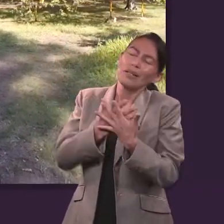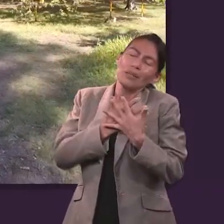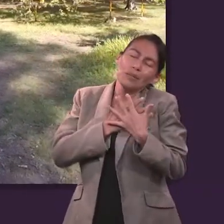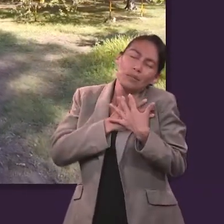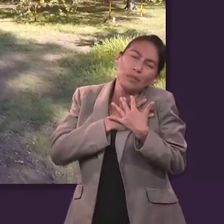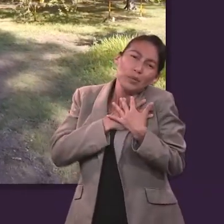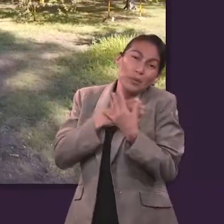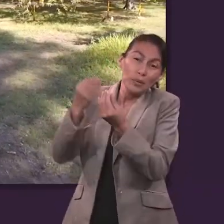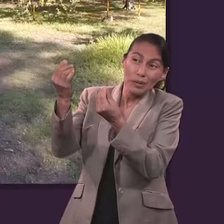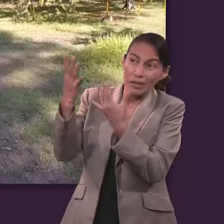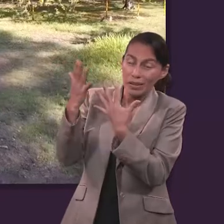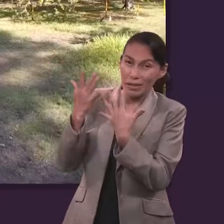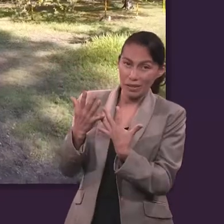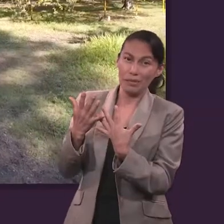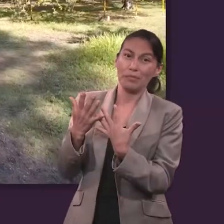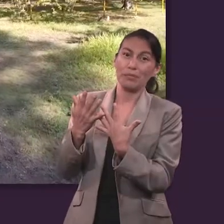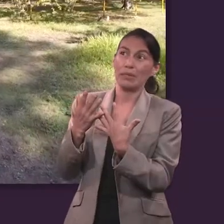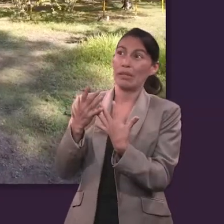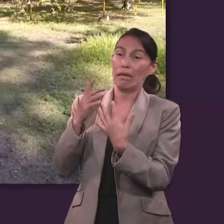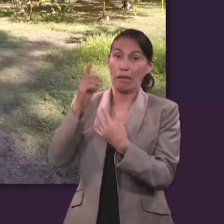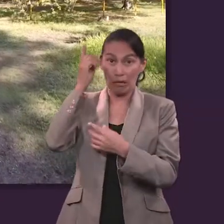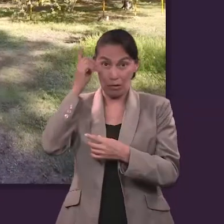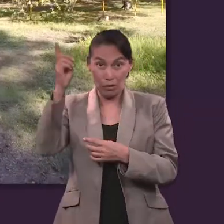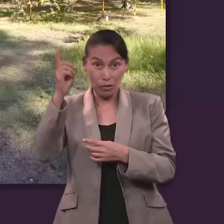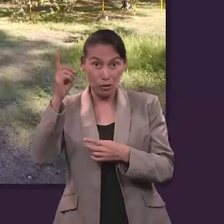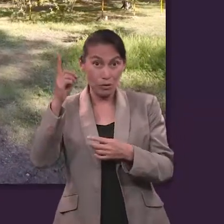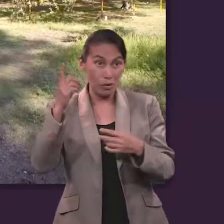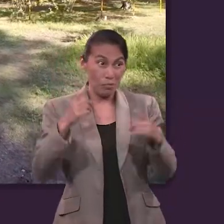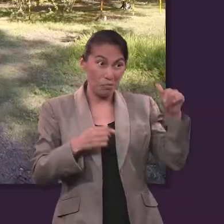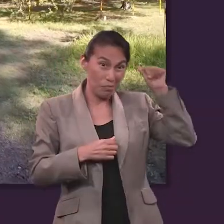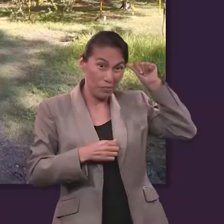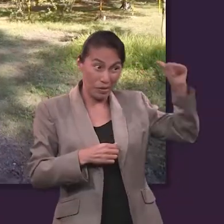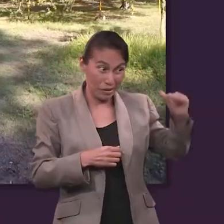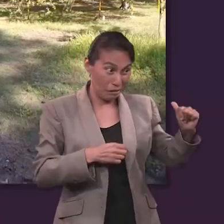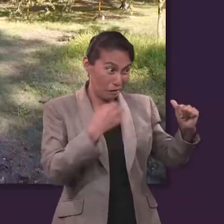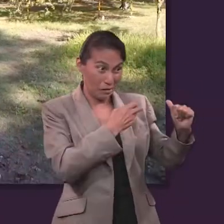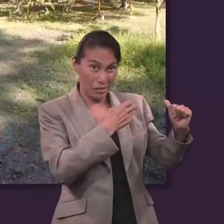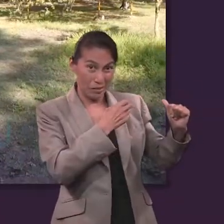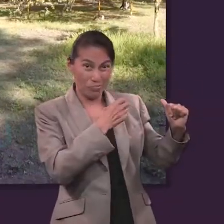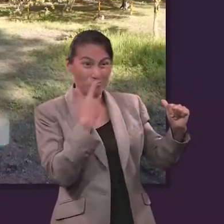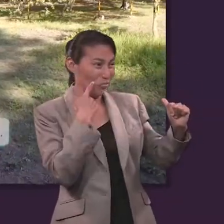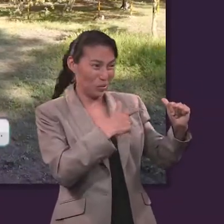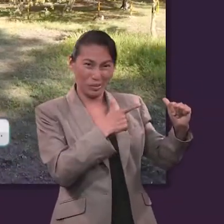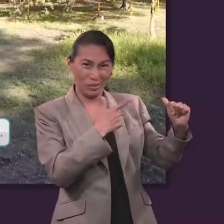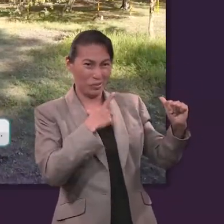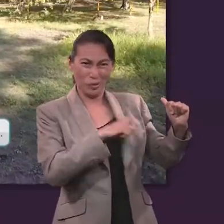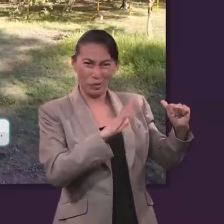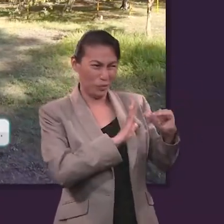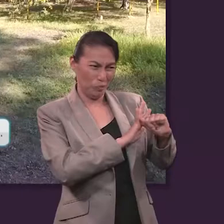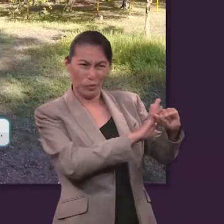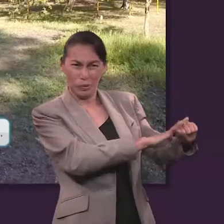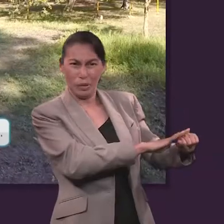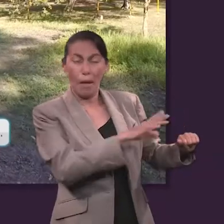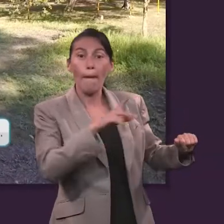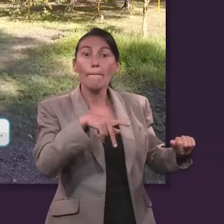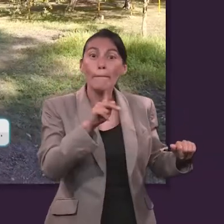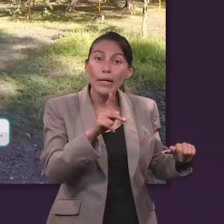Dios es un Dios de misericordia. es un Dios de